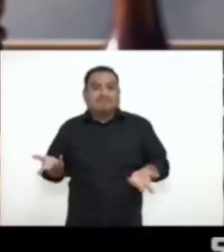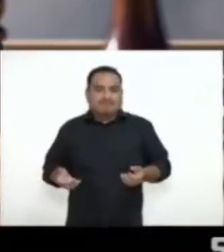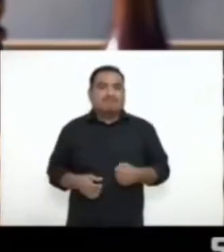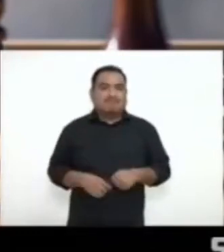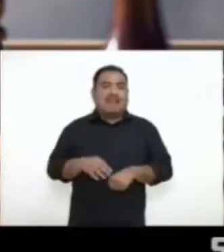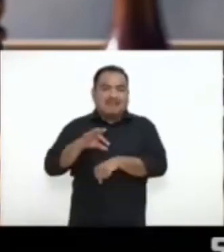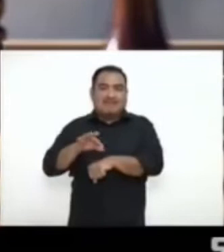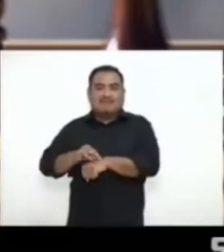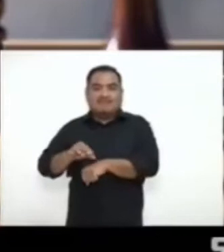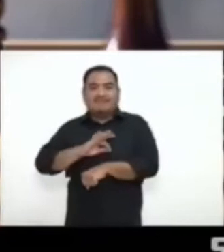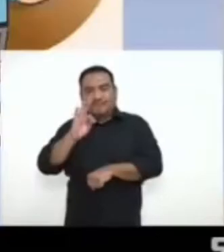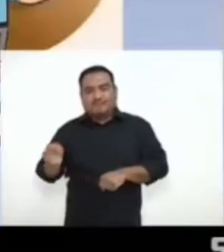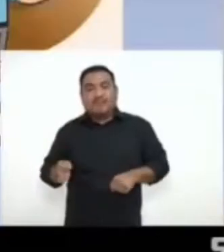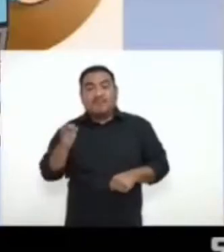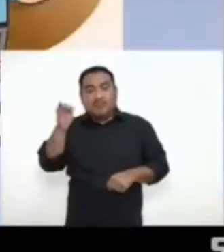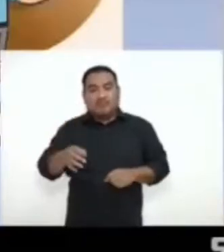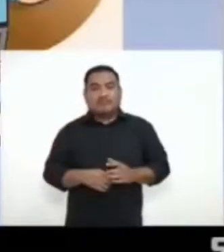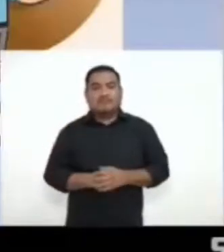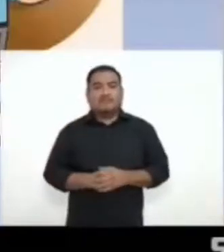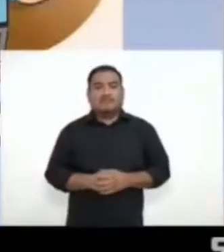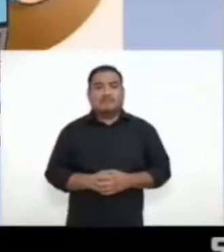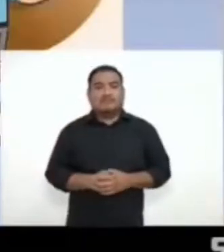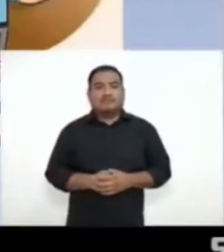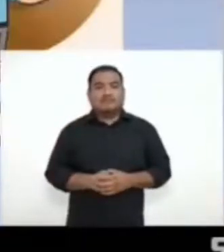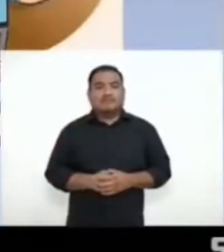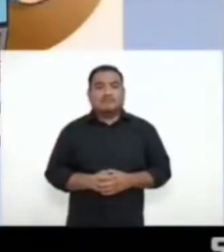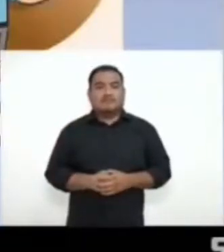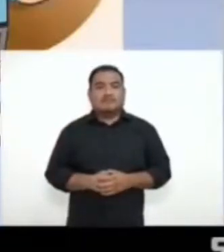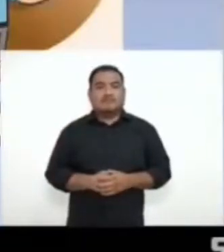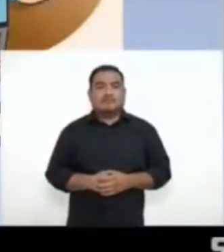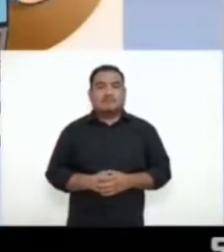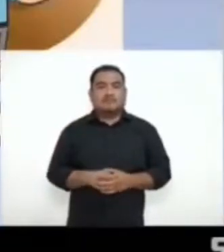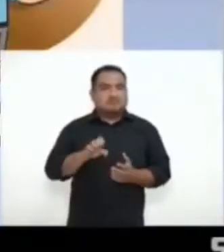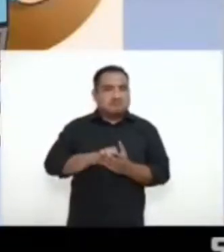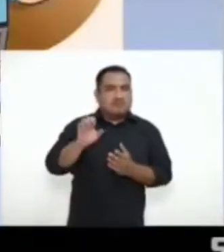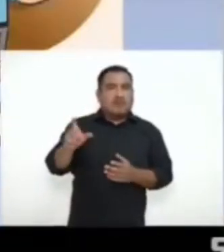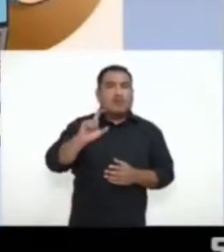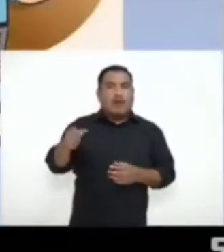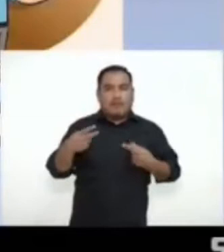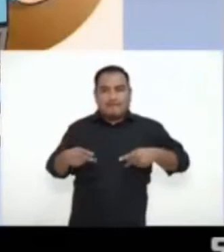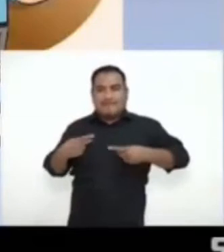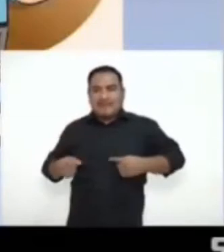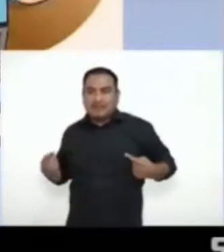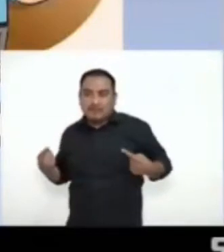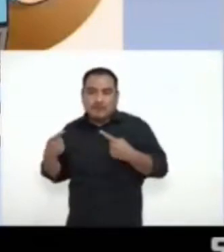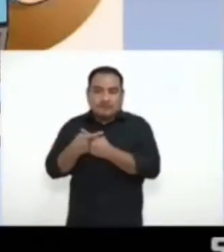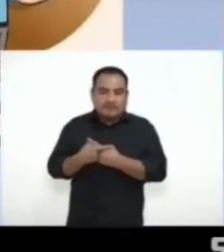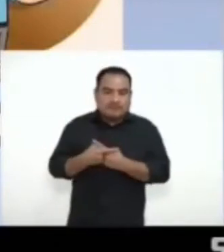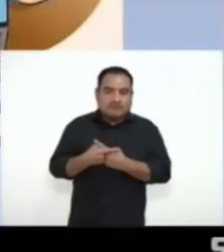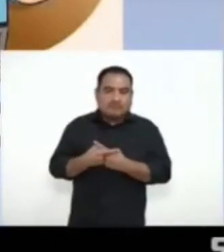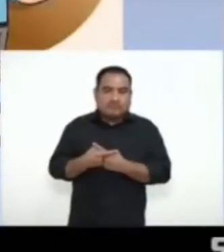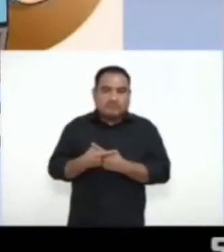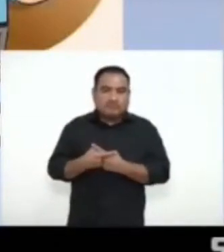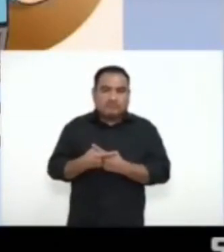cuerpo para sobrevivir a este estrés. Ante un conflicto, miren,